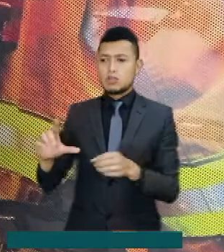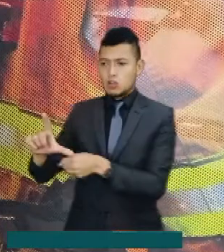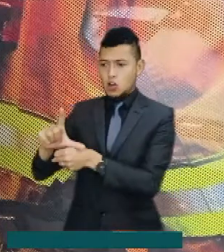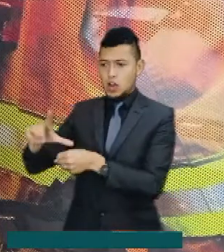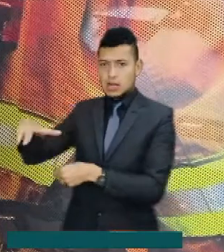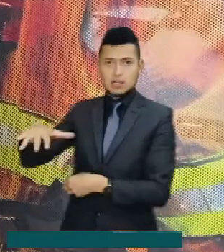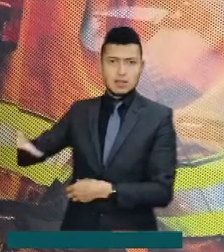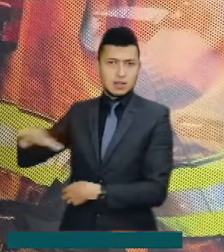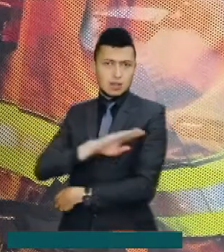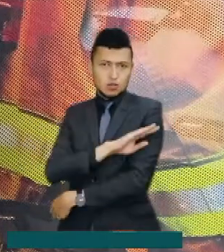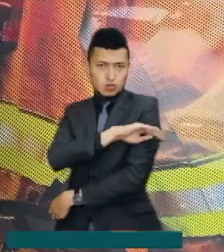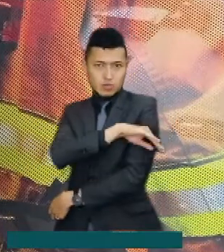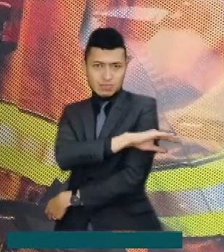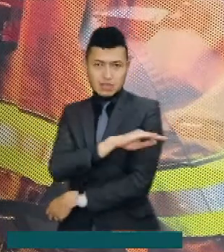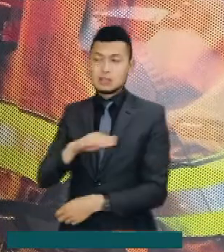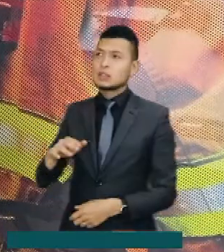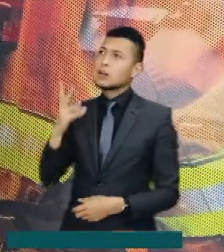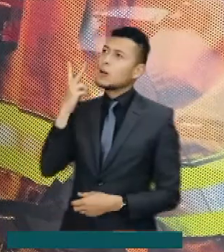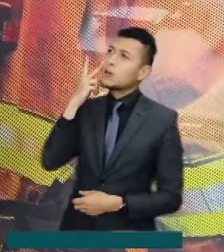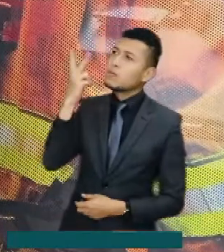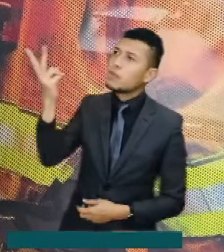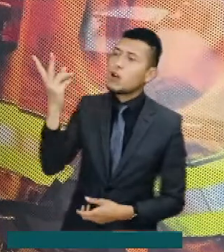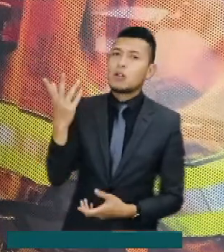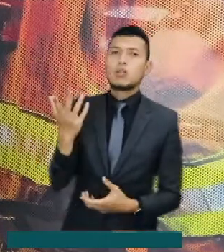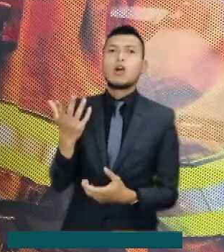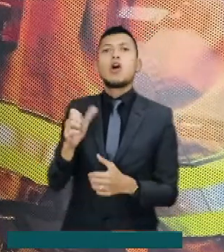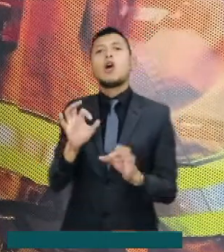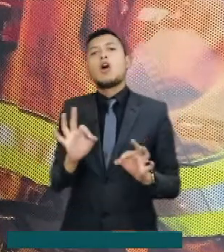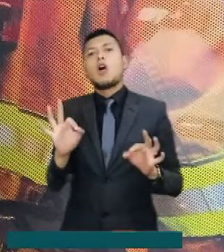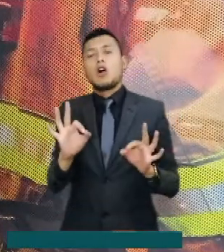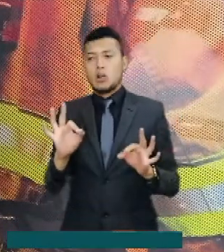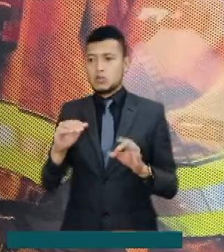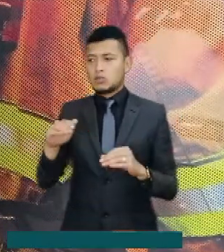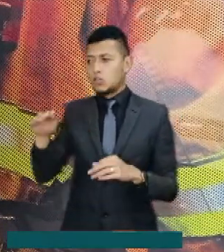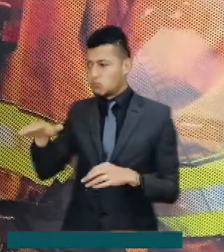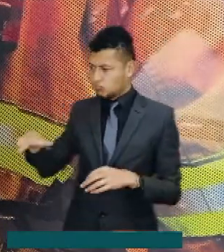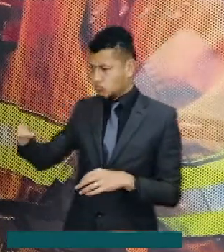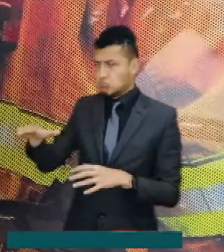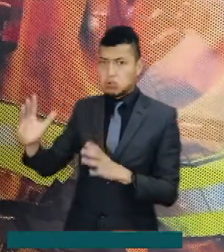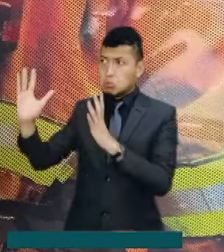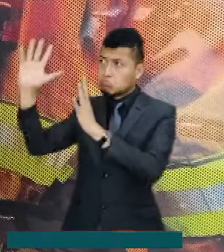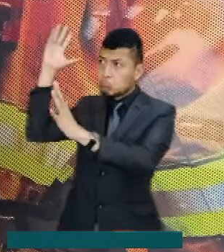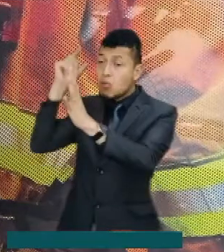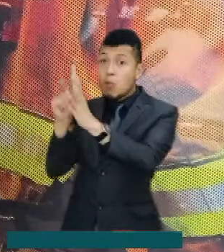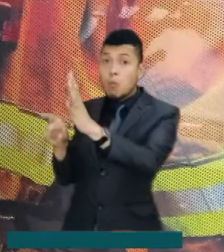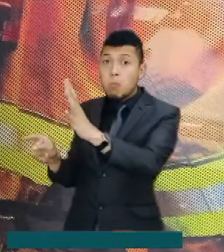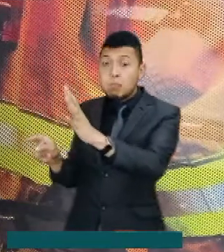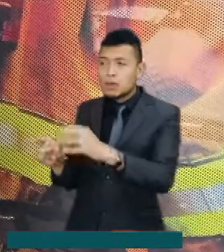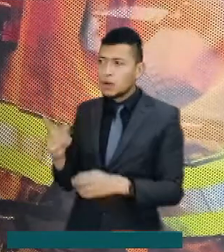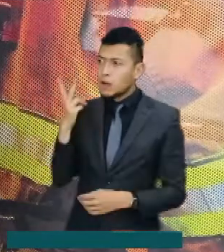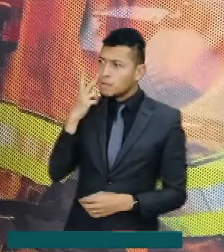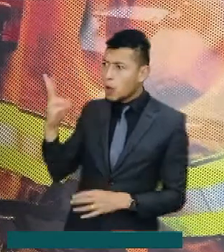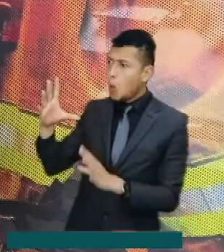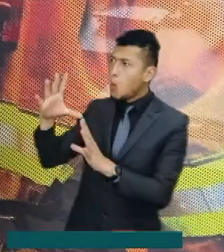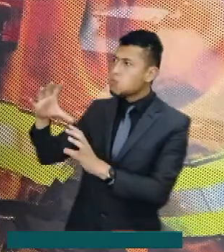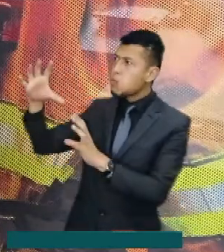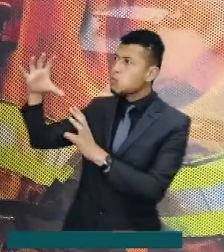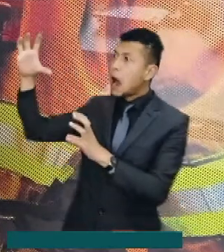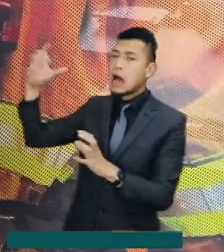sobre la localidad del Sumapaz, sobre lugares que tengan cobertura vegetal, por